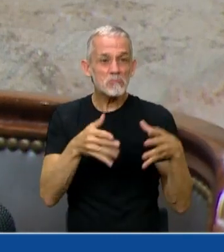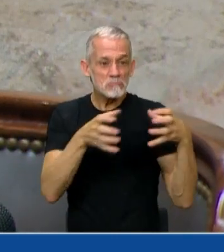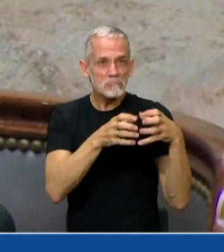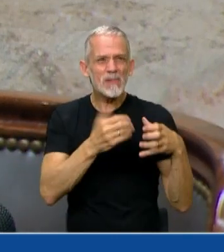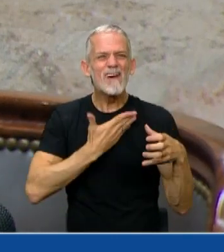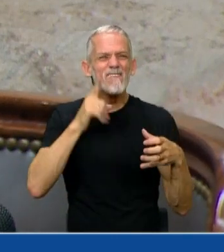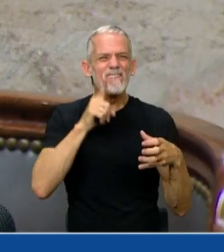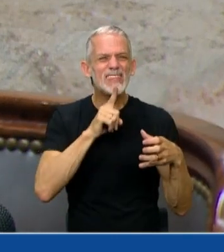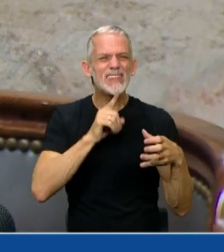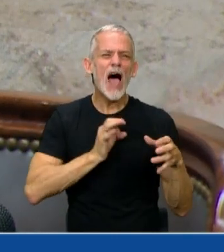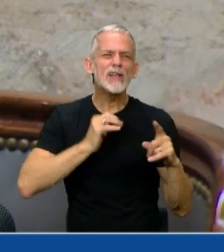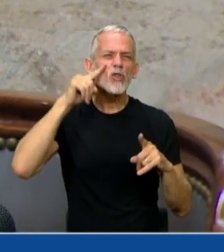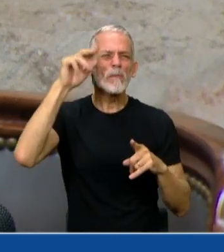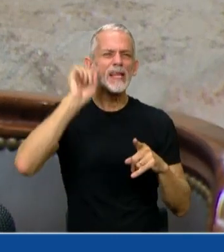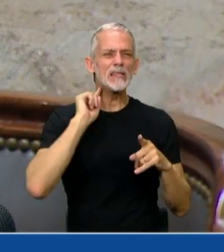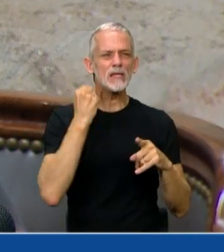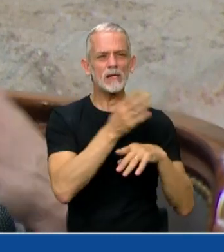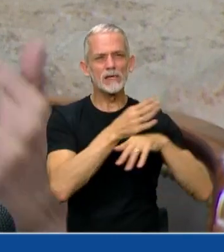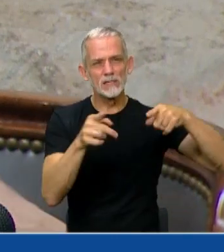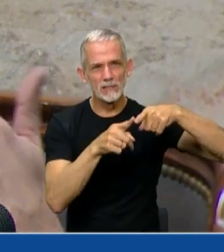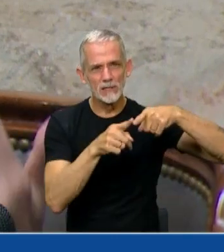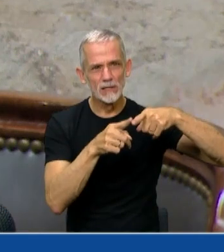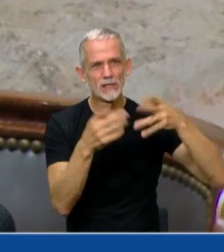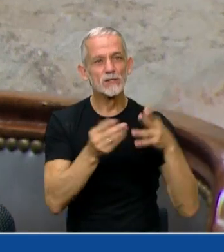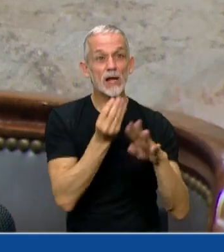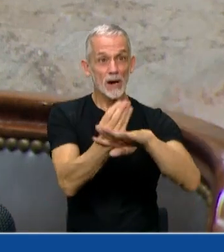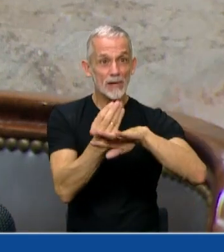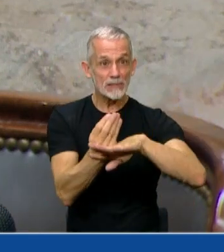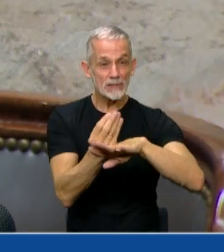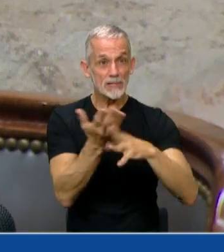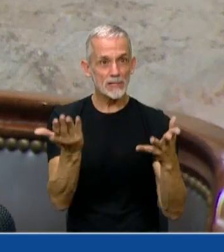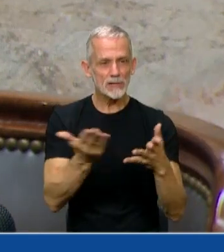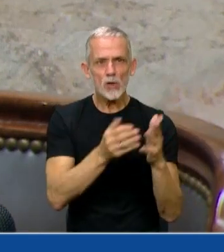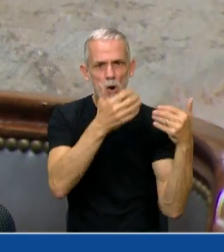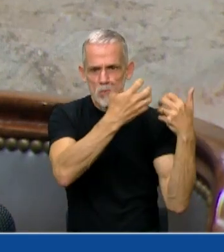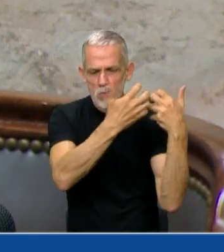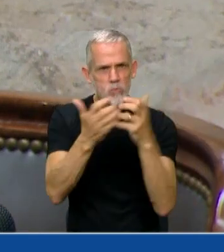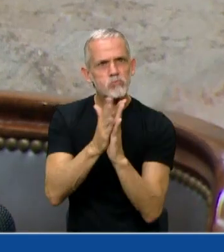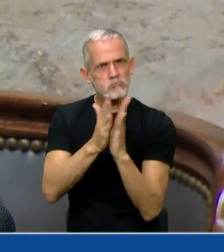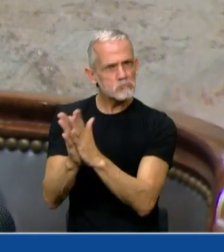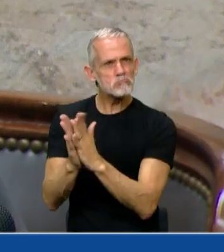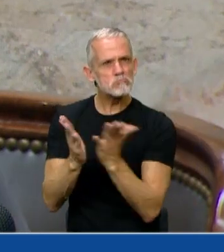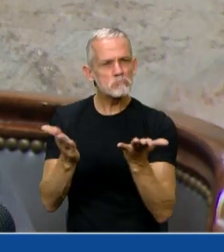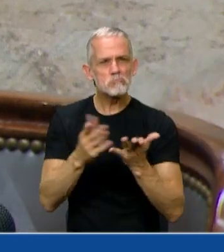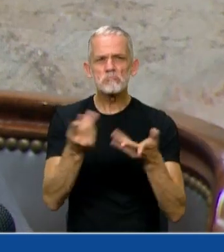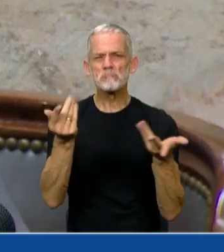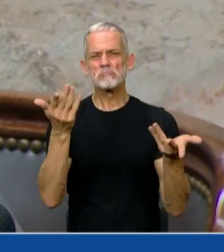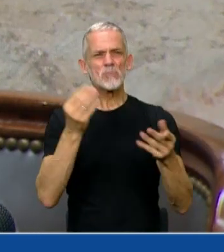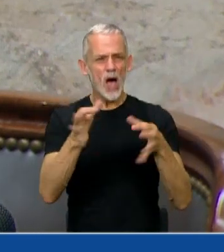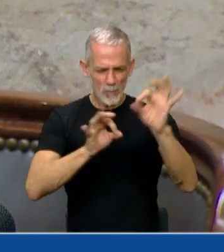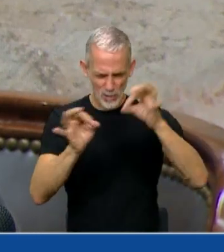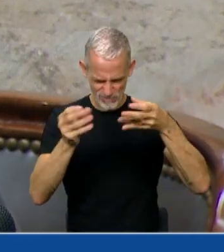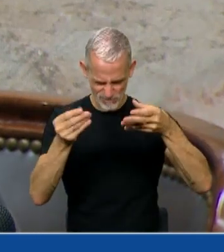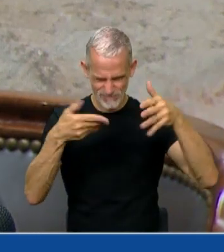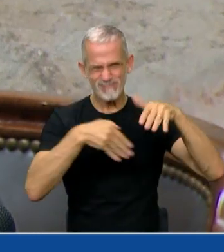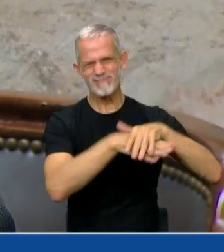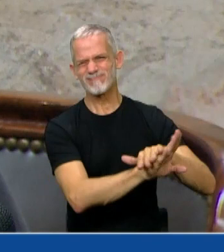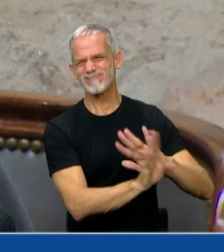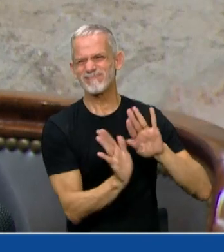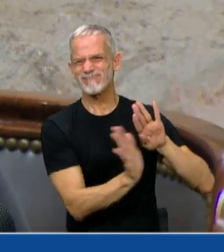por 2013, presentado y representado sistemáticamente, fue cajoneado